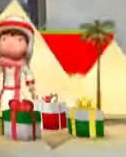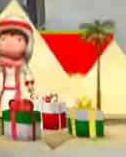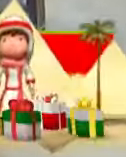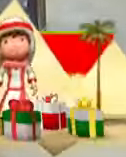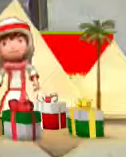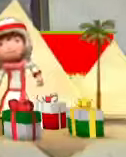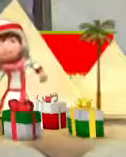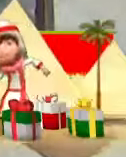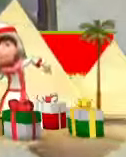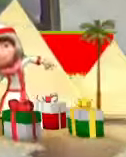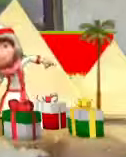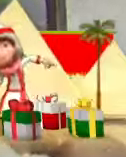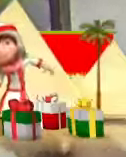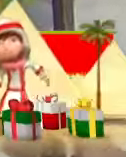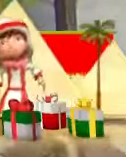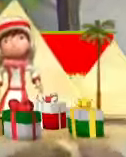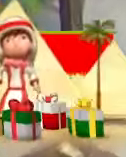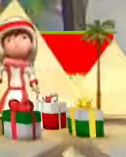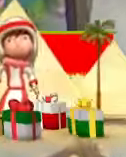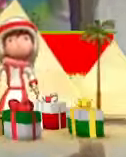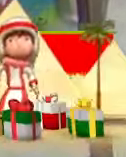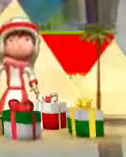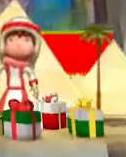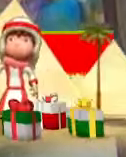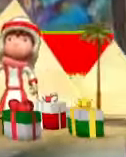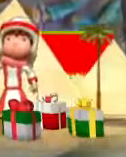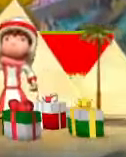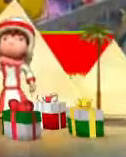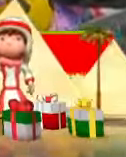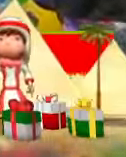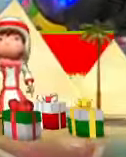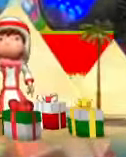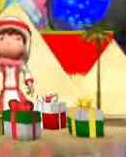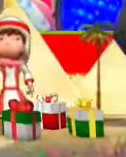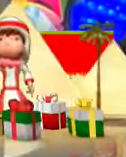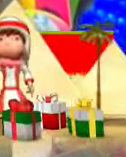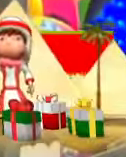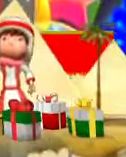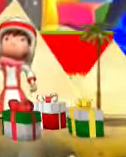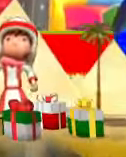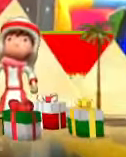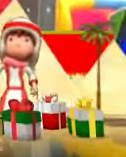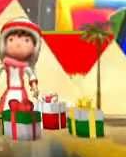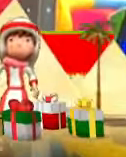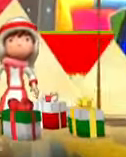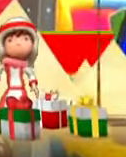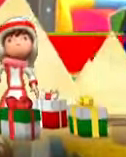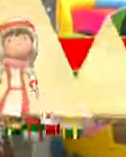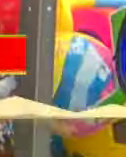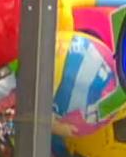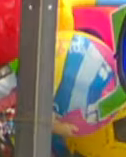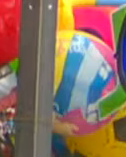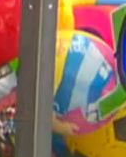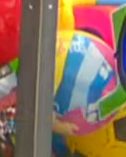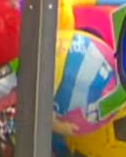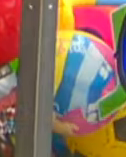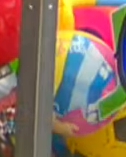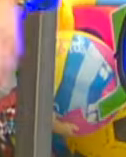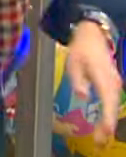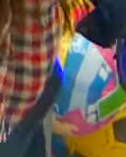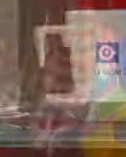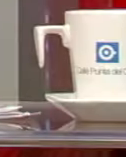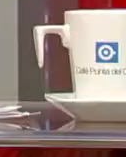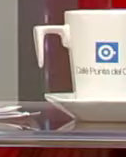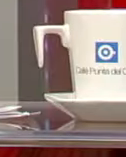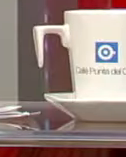tus juguetes a las instalaciones de Azteca y ayúdanos a llegar a la meta. Juguetón somos todos. Y gracias, Asbun. En breve te